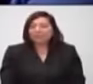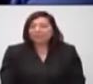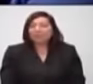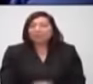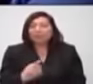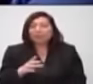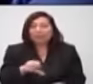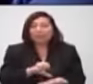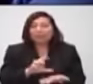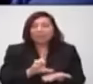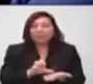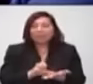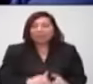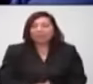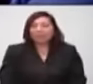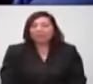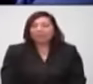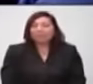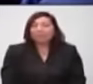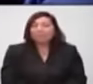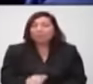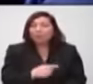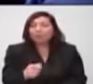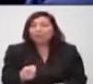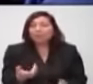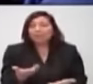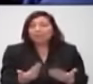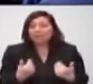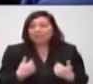para la ciudad de Lima. Pero ustedes tienen el SAT.